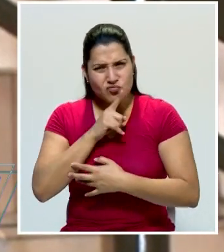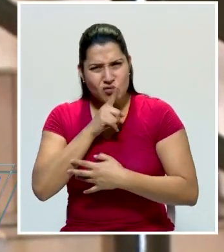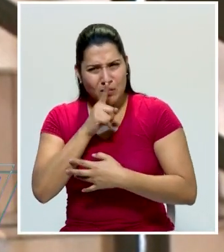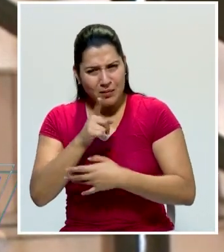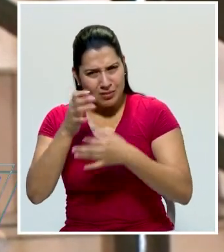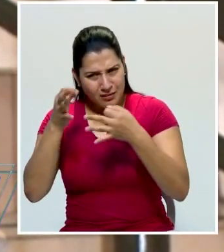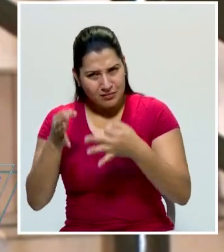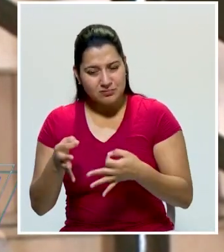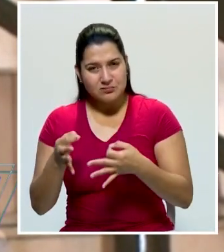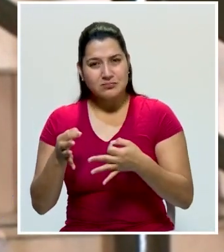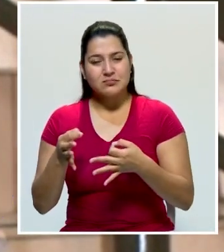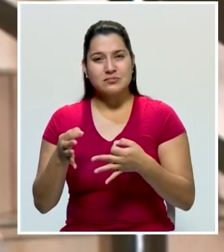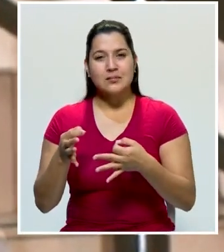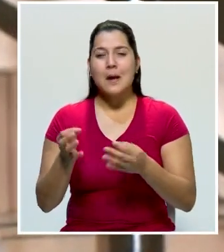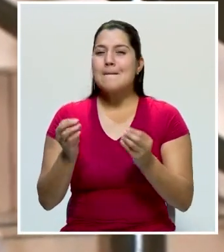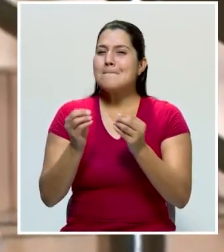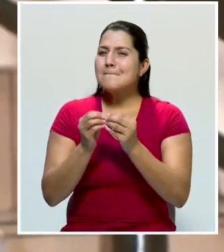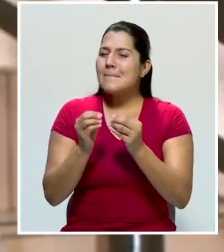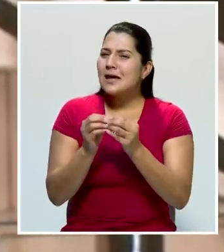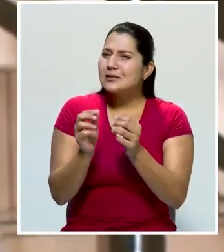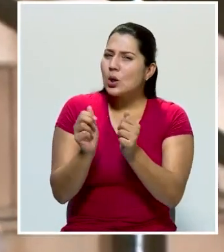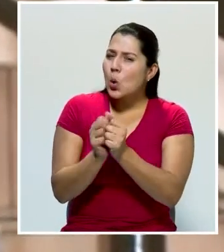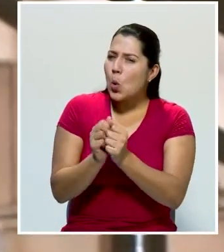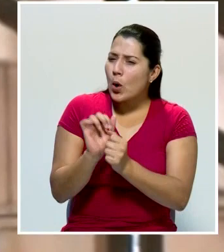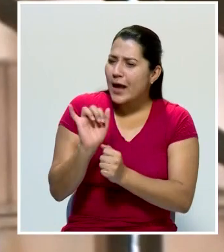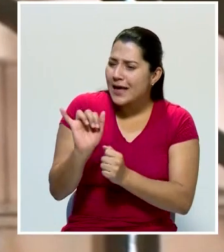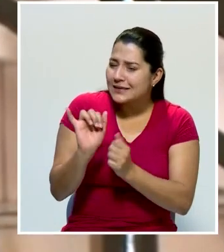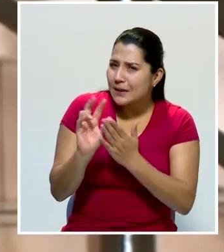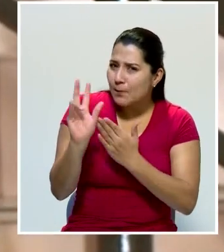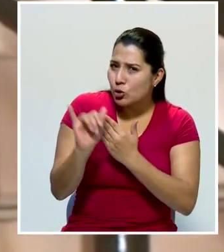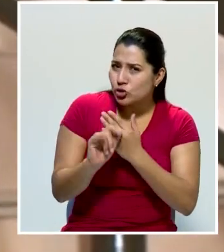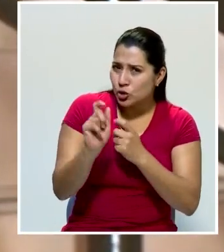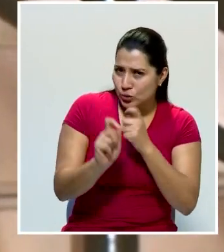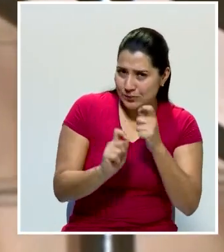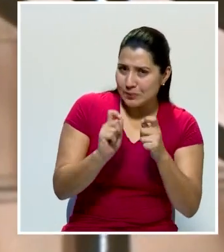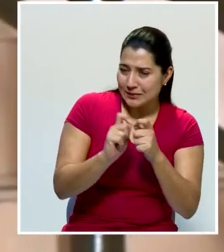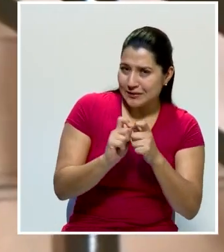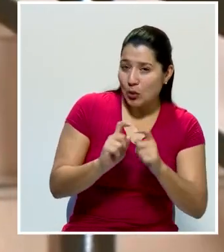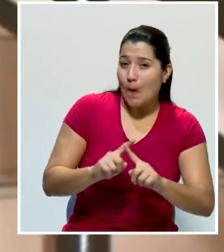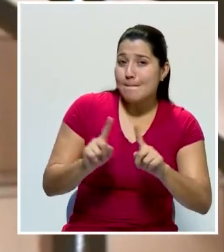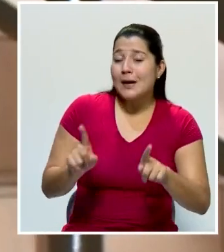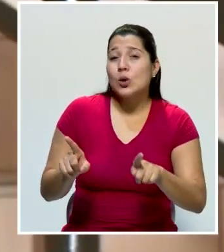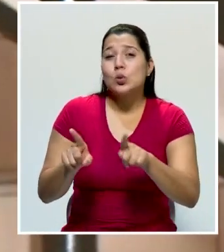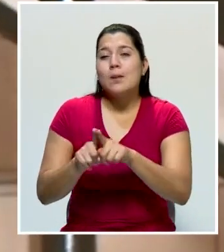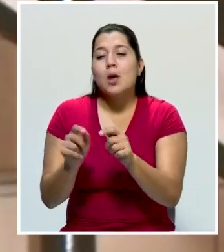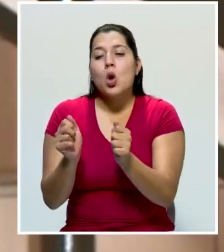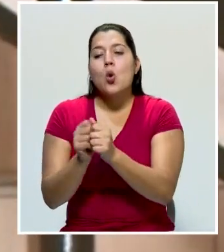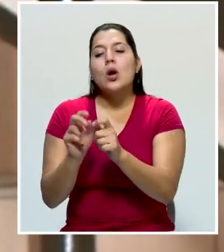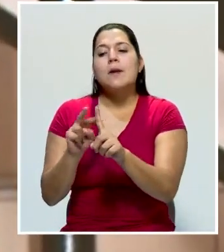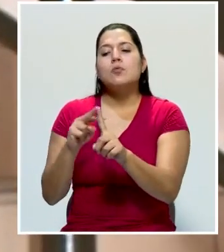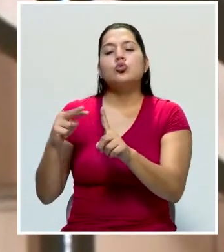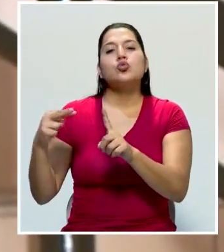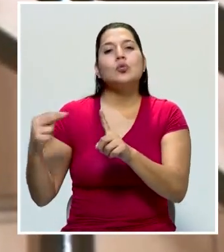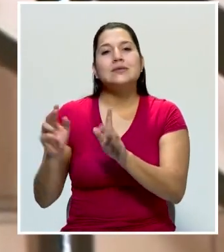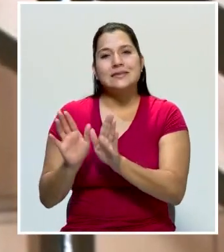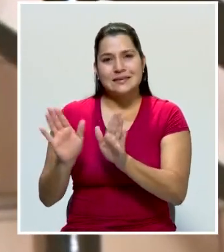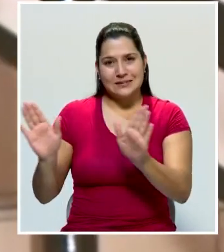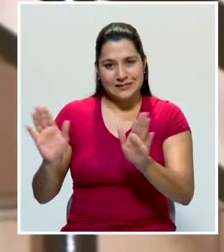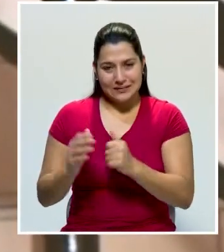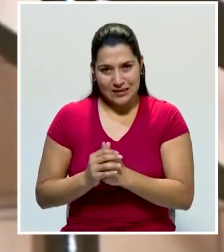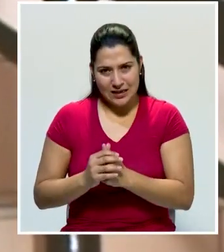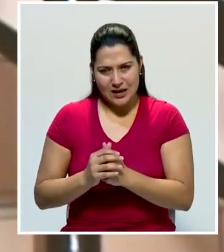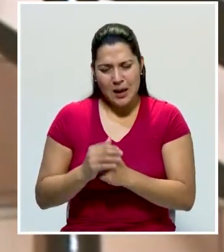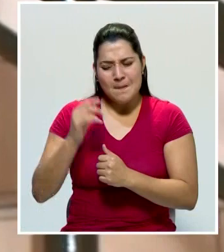este proyecto en singular, sino también con respecto a la visión macro de cuánto necesita el